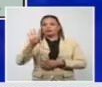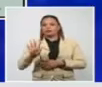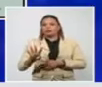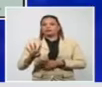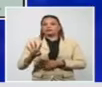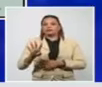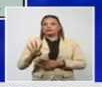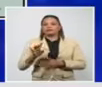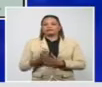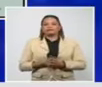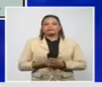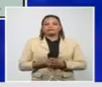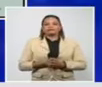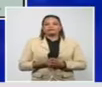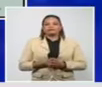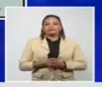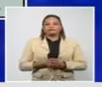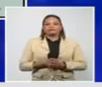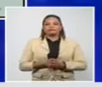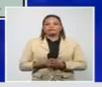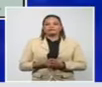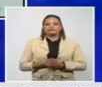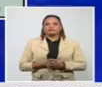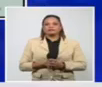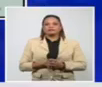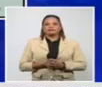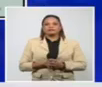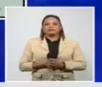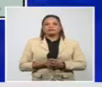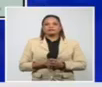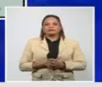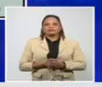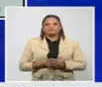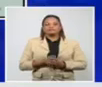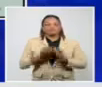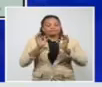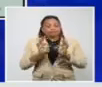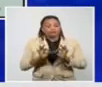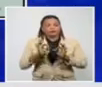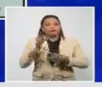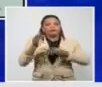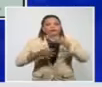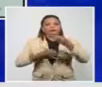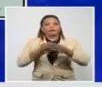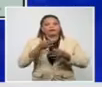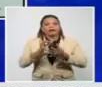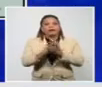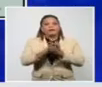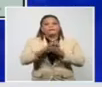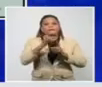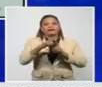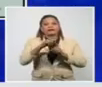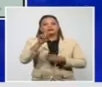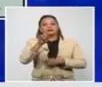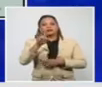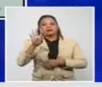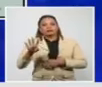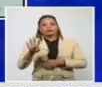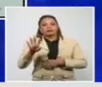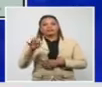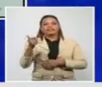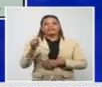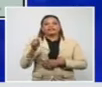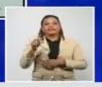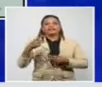34 casos, como ha sucedido prácticamente siempre, 14 de Matanzas y 10 de Cárdenas, o sea,